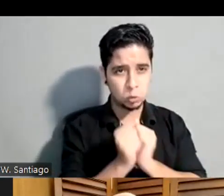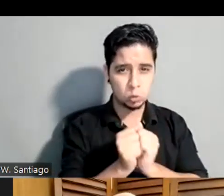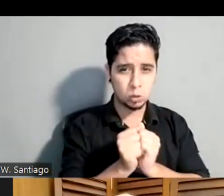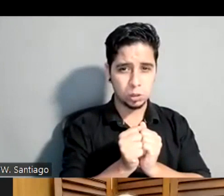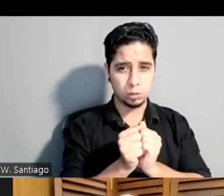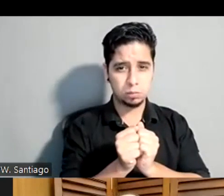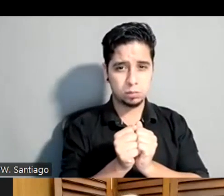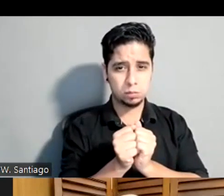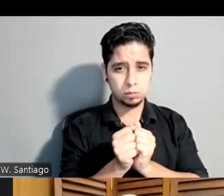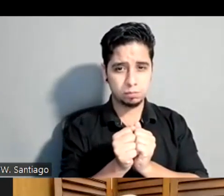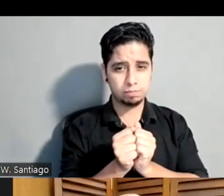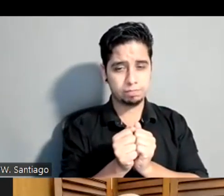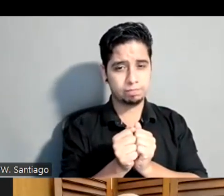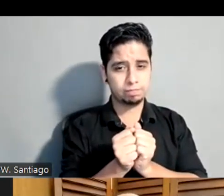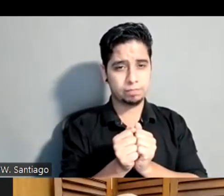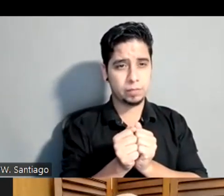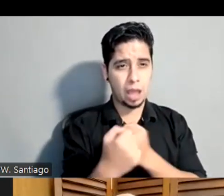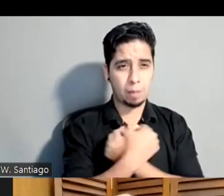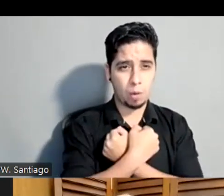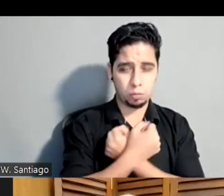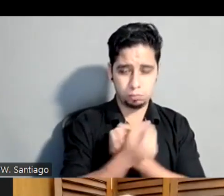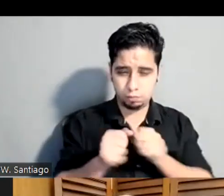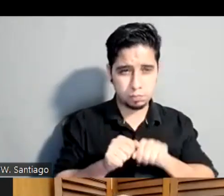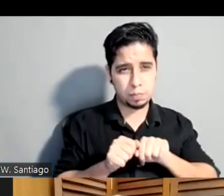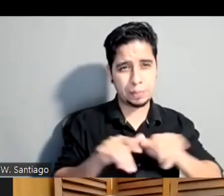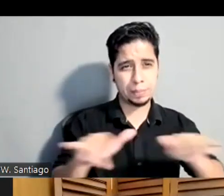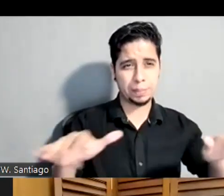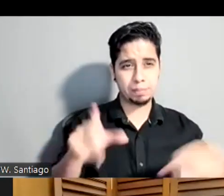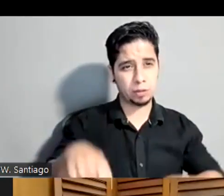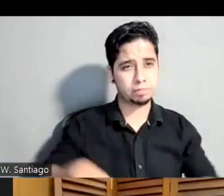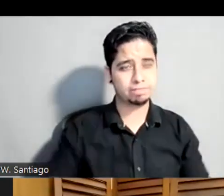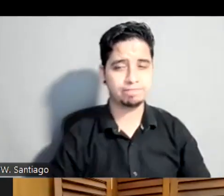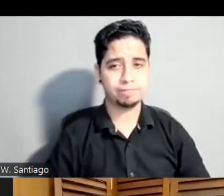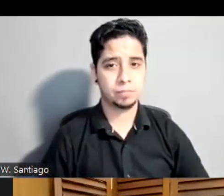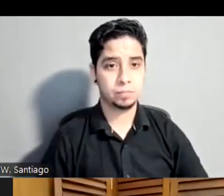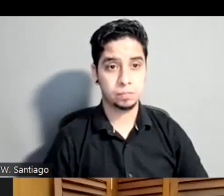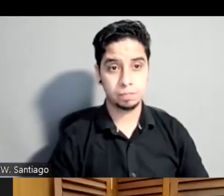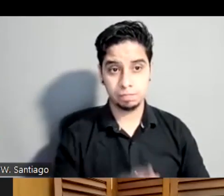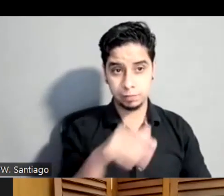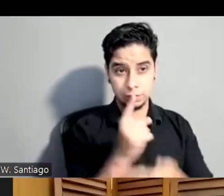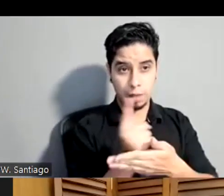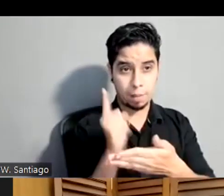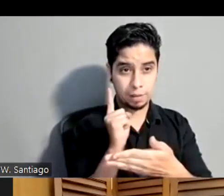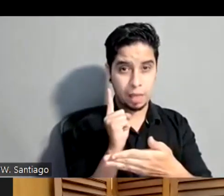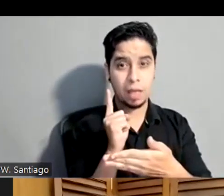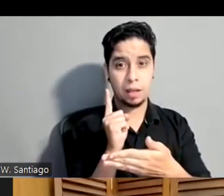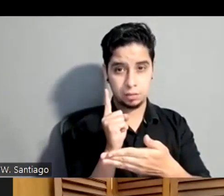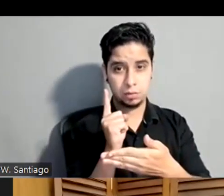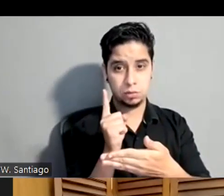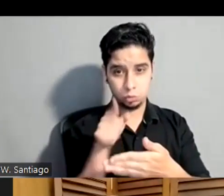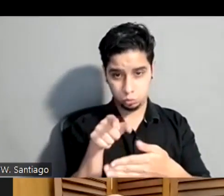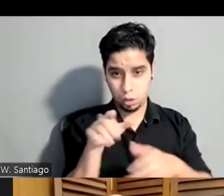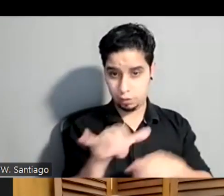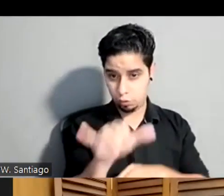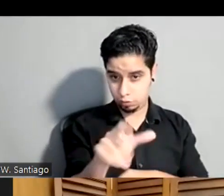trayendo, ¿verdad?, amor y cariño a través de nuestro arte. De hecho, la semana pasada tú estabas precisamente haciendo eso,